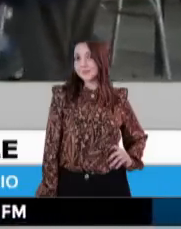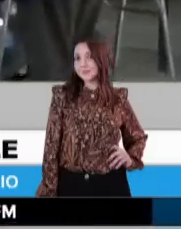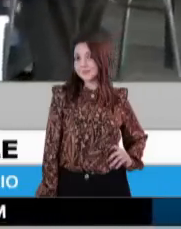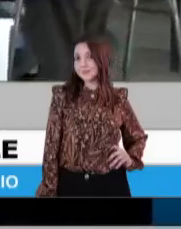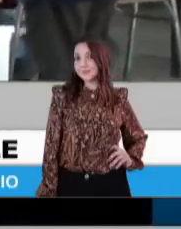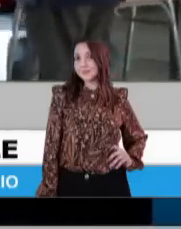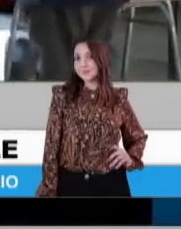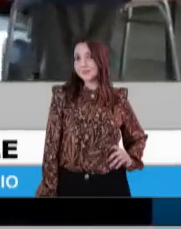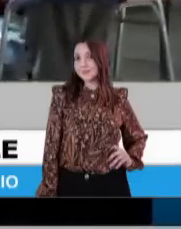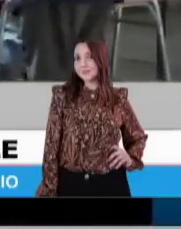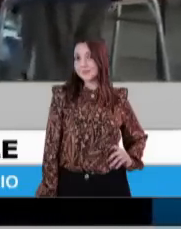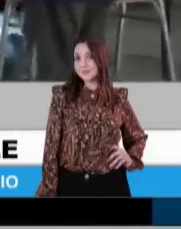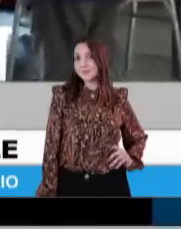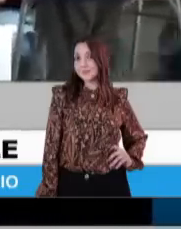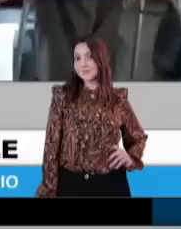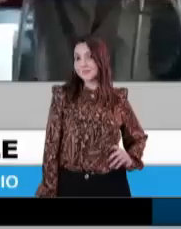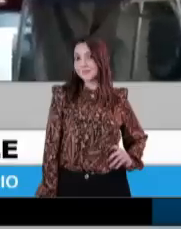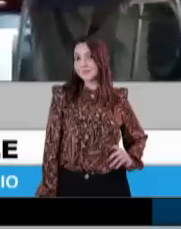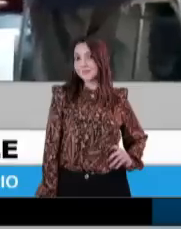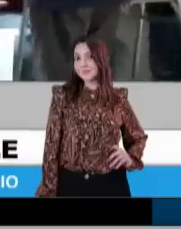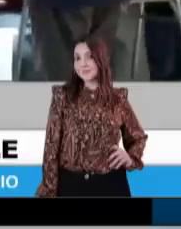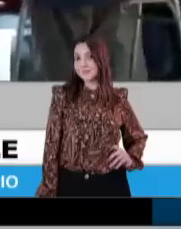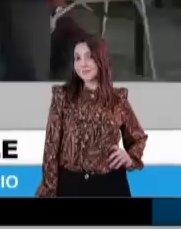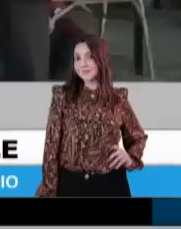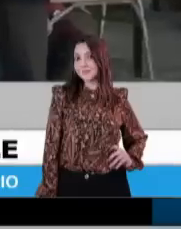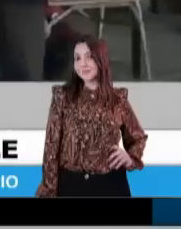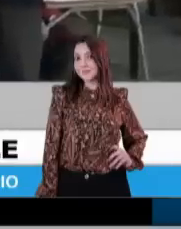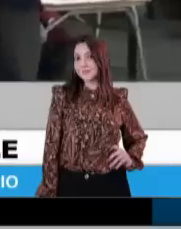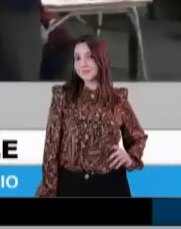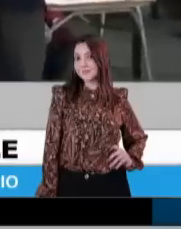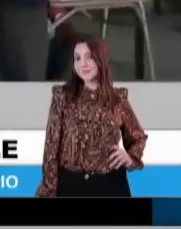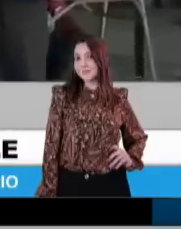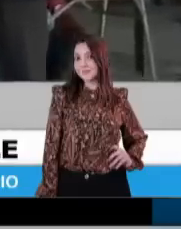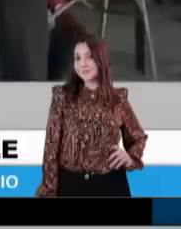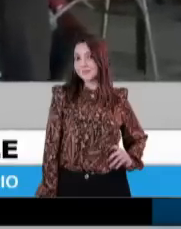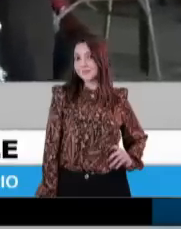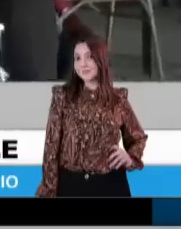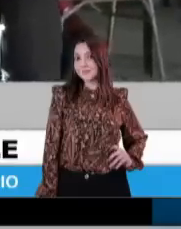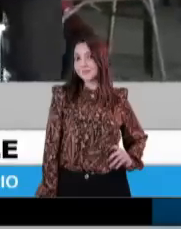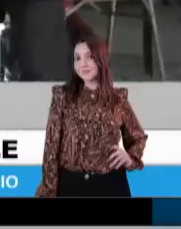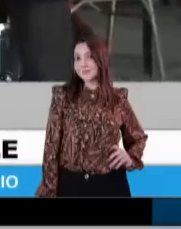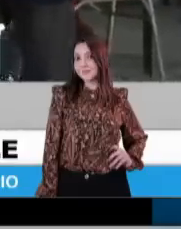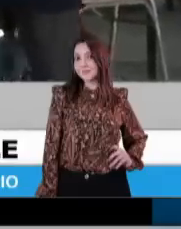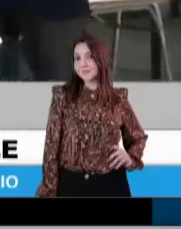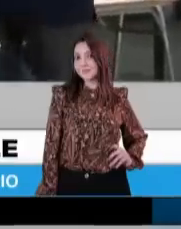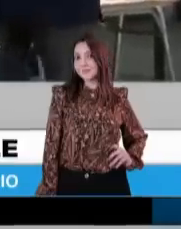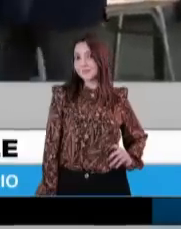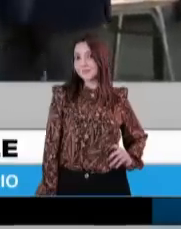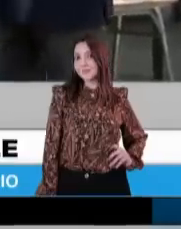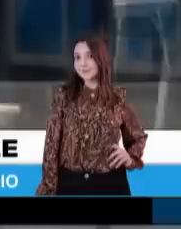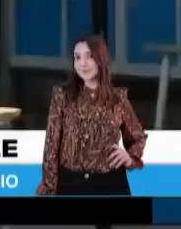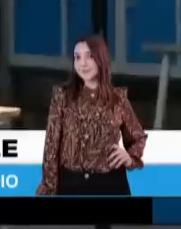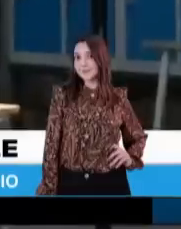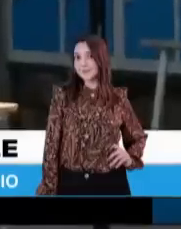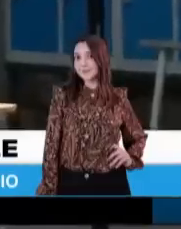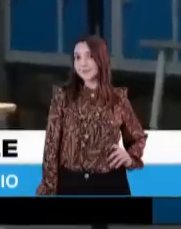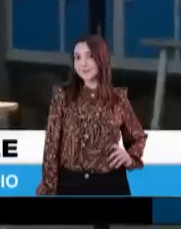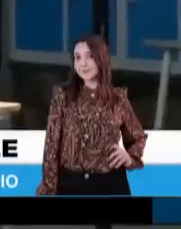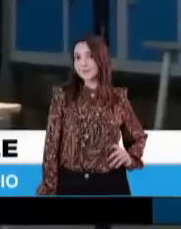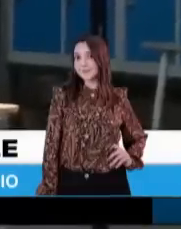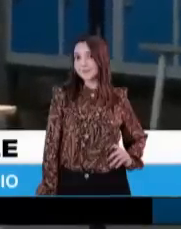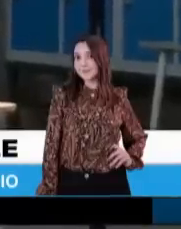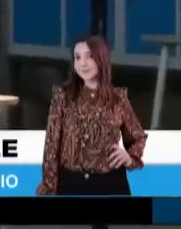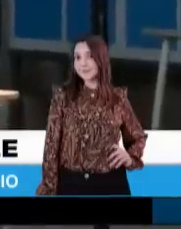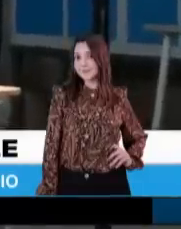declaración, minutos después se conoce esta carta de figuras de la exconcertación que van a